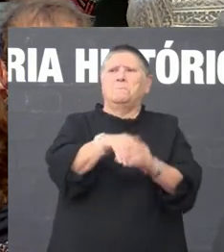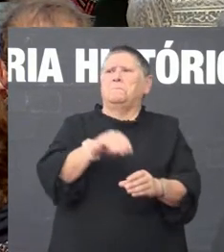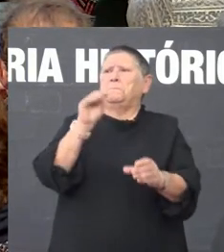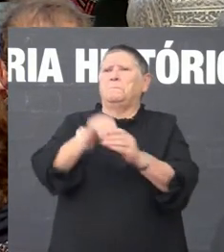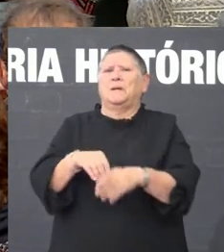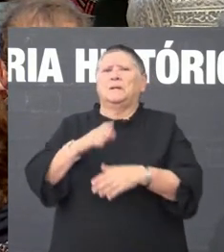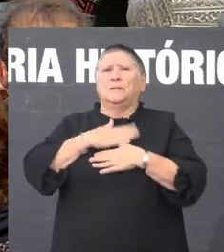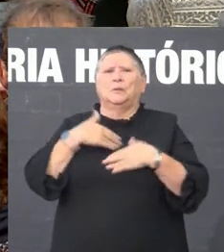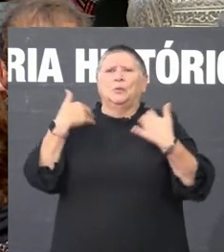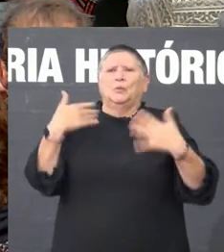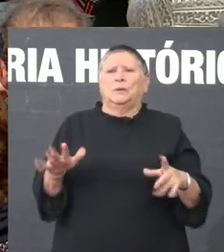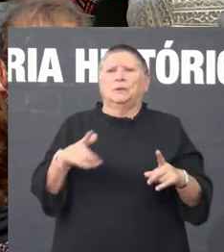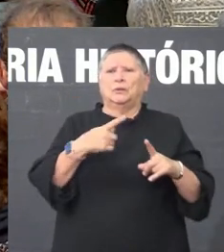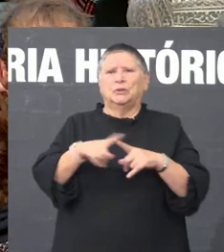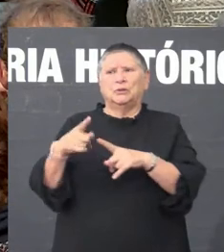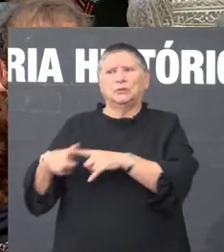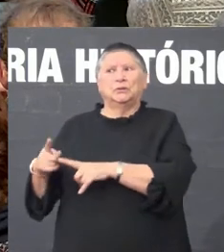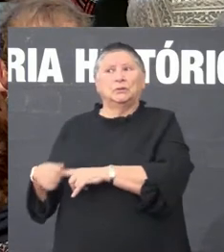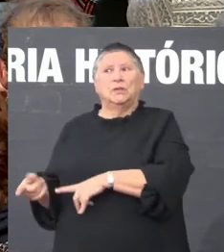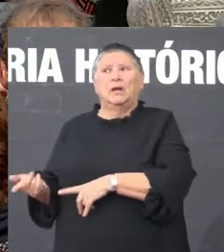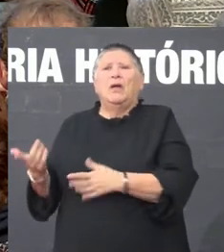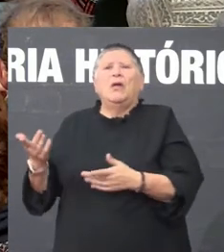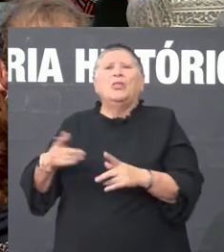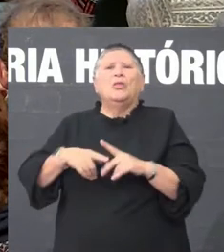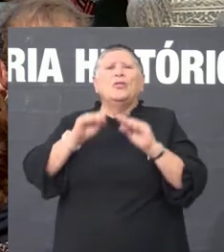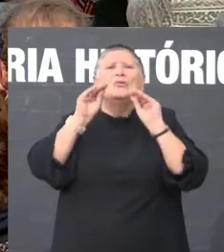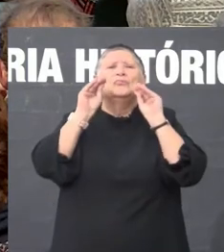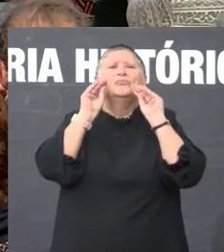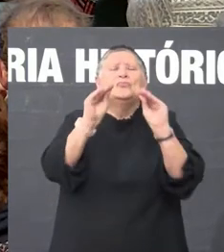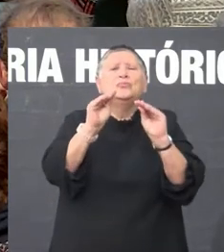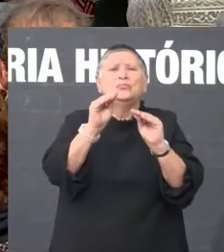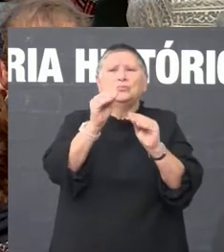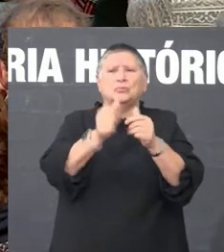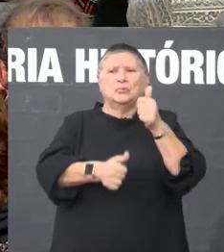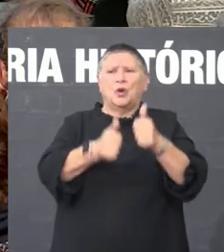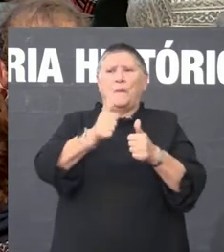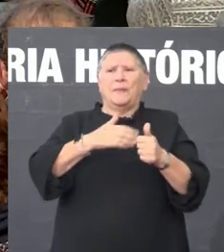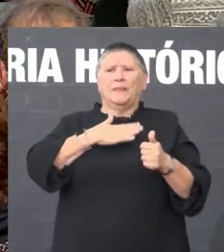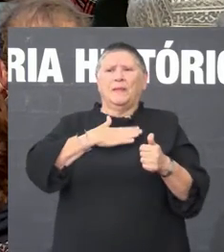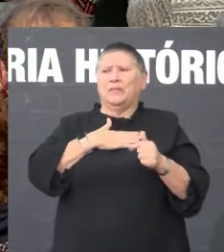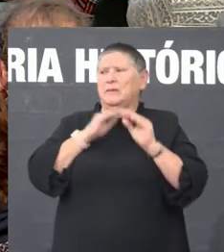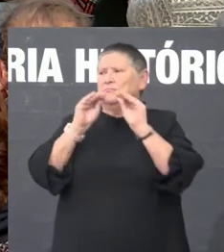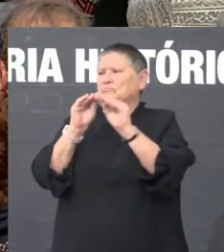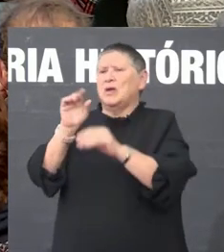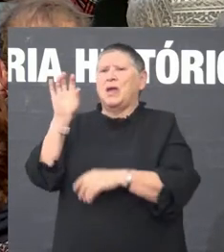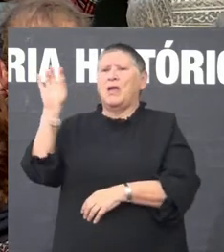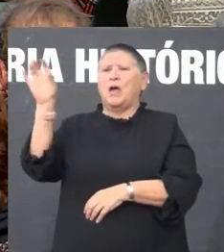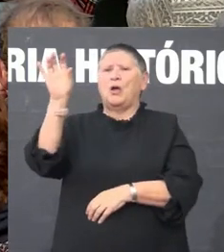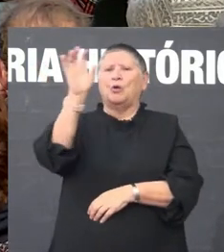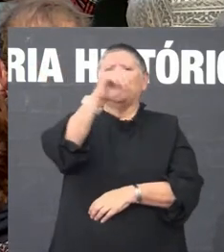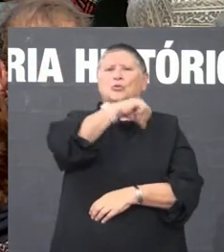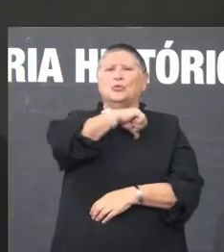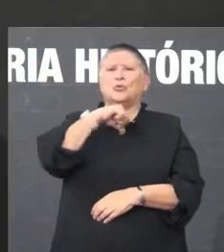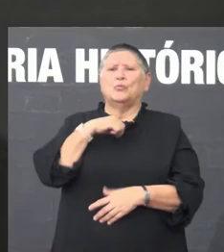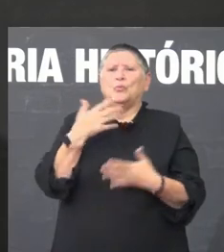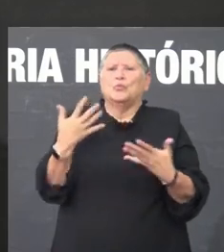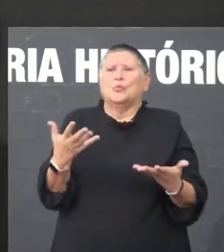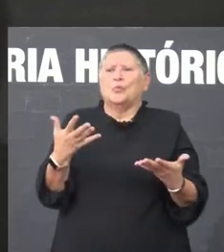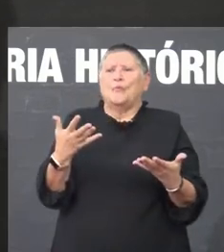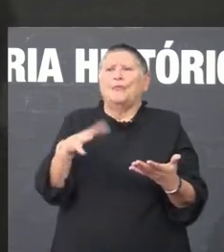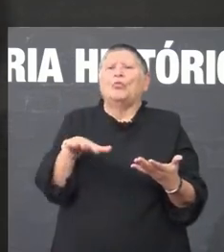que hasta entonces no se afirmaba. Entonces, ¿dónde están las competencias exclusivas de las comunidades autónomas? Claro, esto es lo que poco a poco